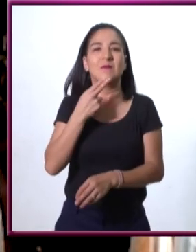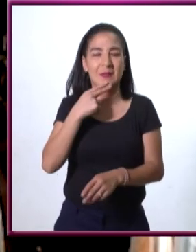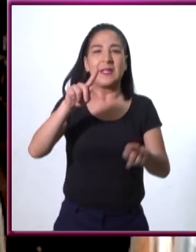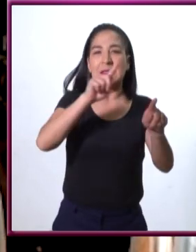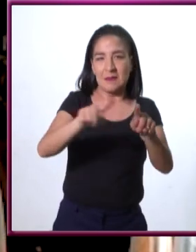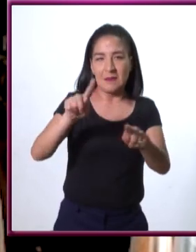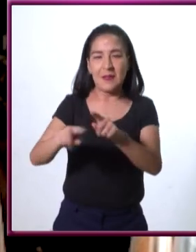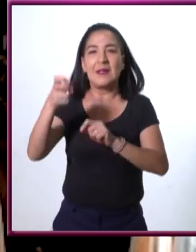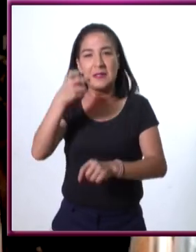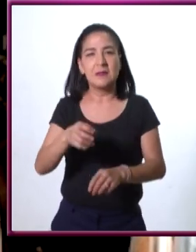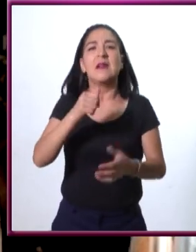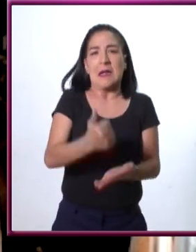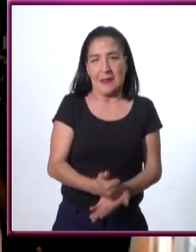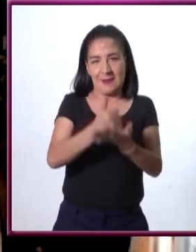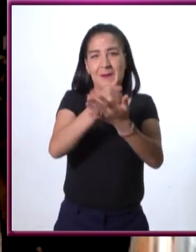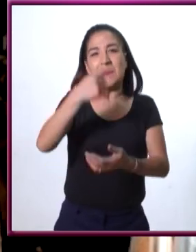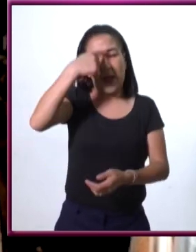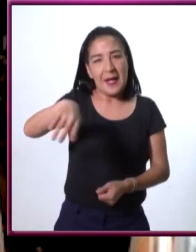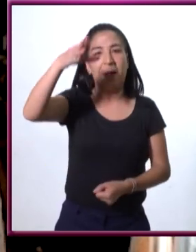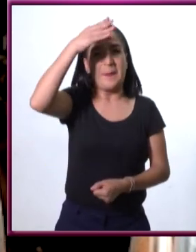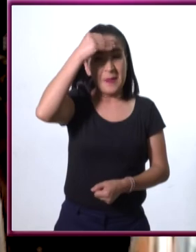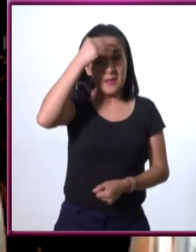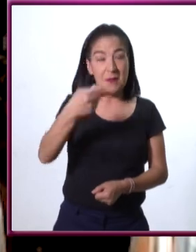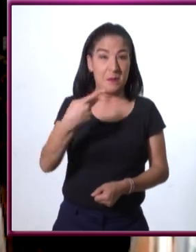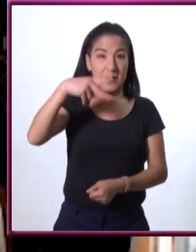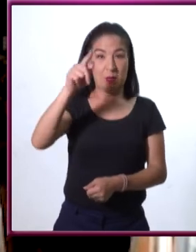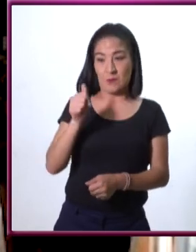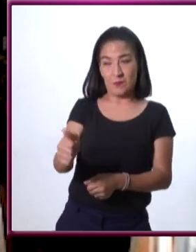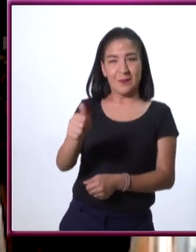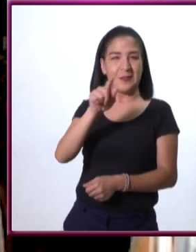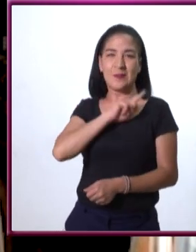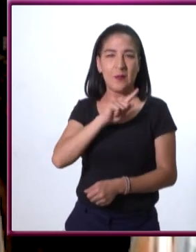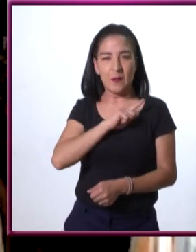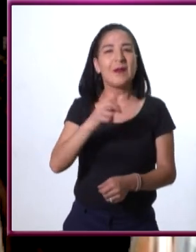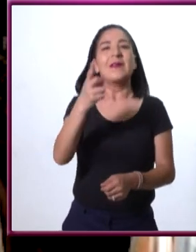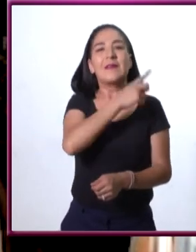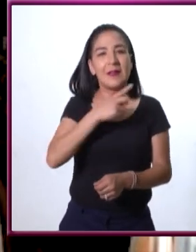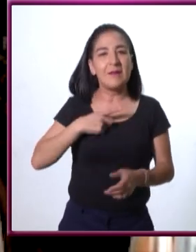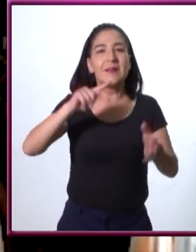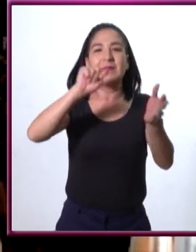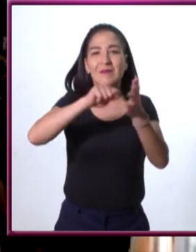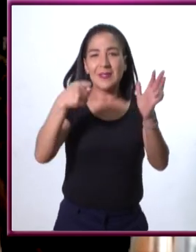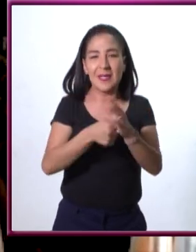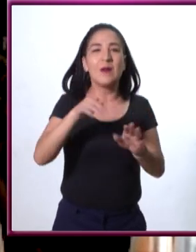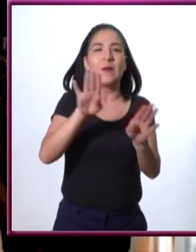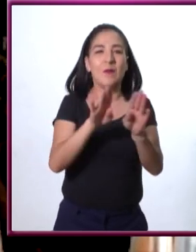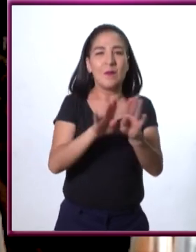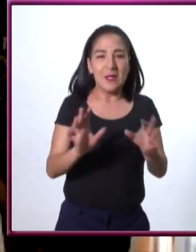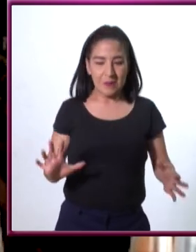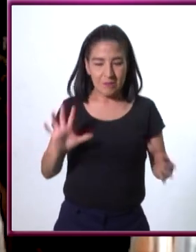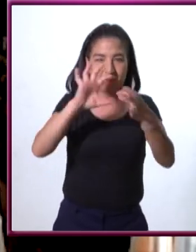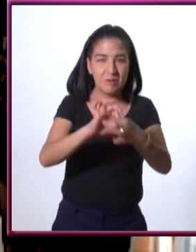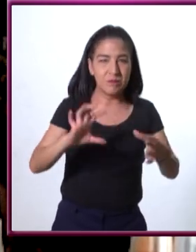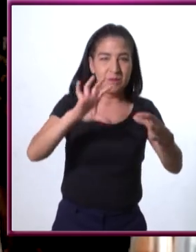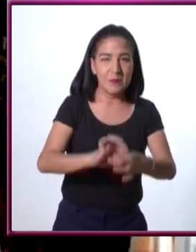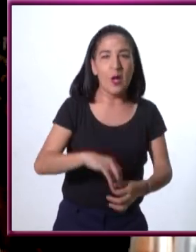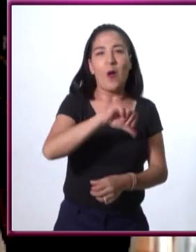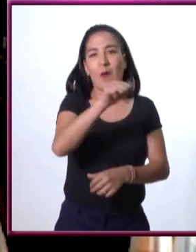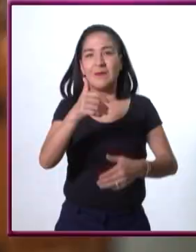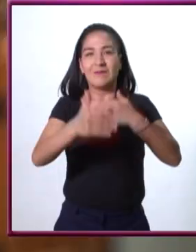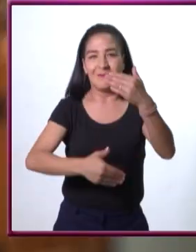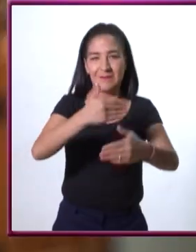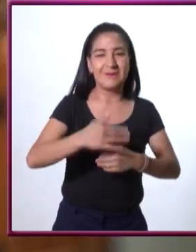castigo en él y por supuesto ayuda al aprendizaje, pero no por sí solo. Es una de las técnicas que tiene que combinarse con otros